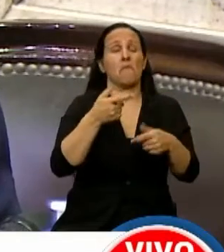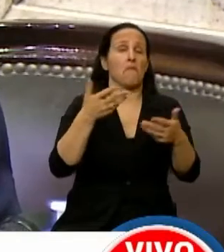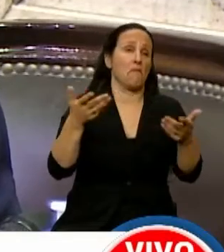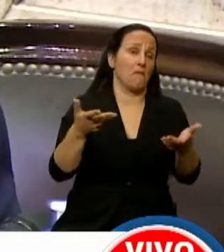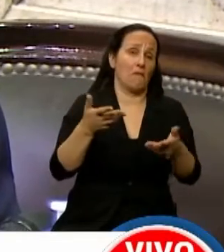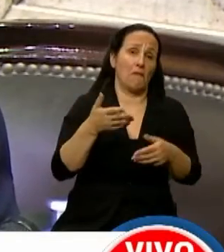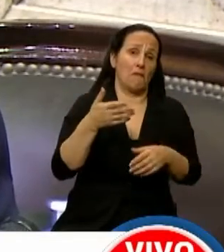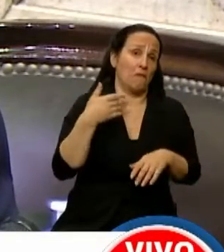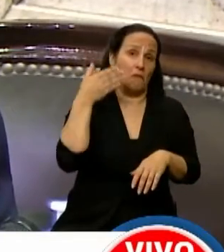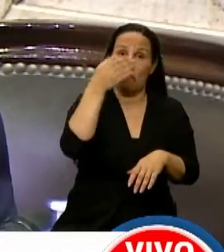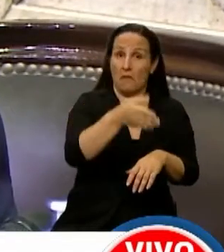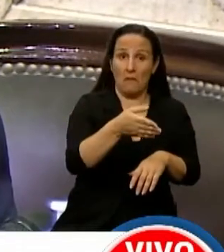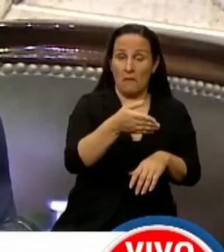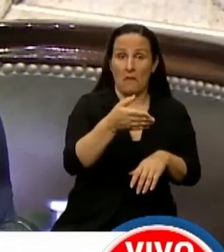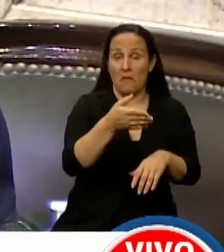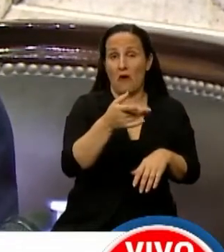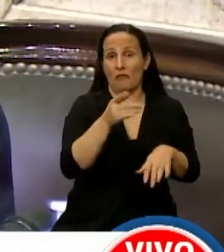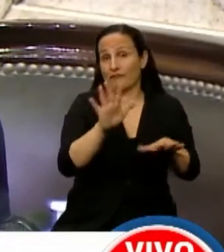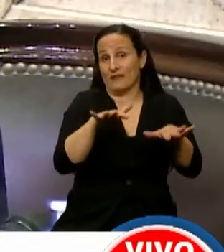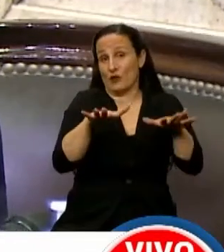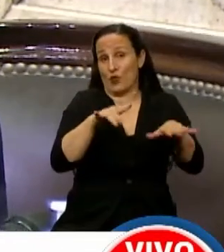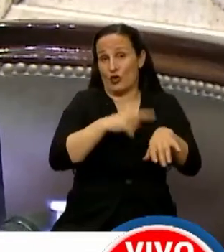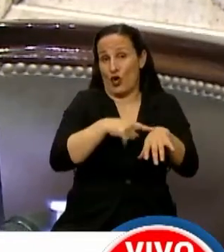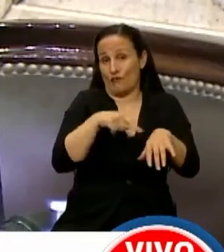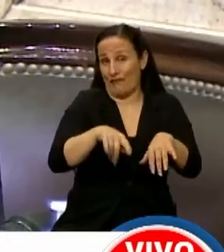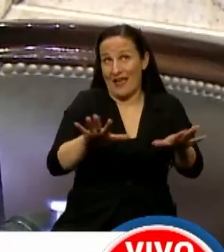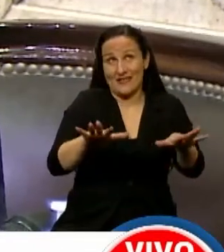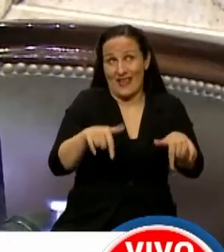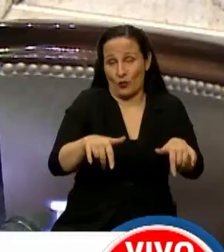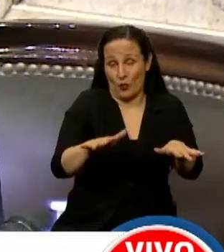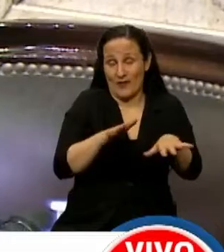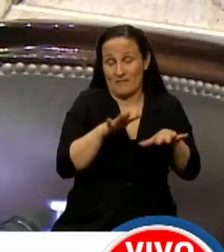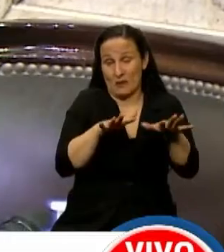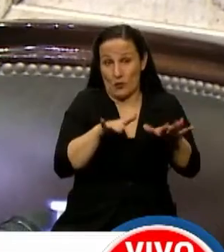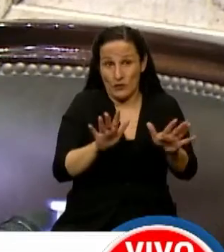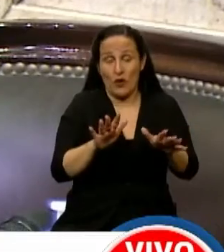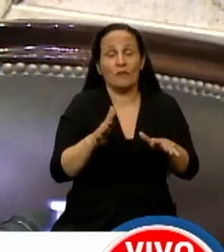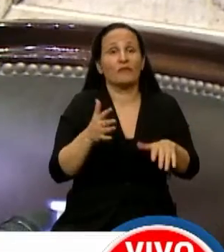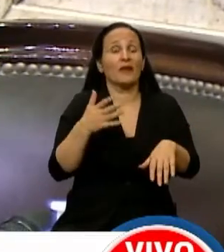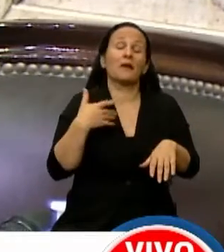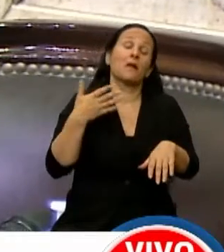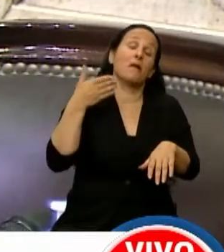digamos, a los tiempos que vivimos, siempre en la